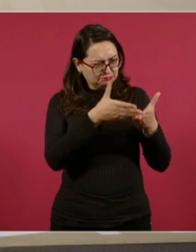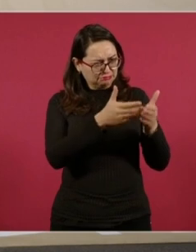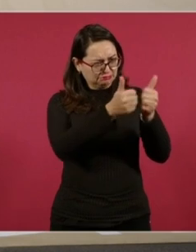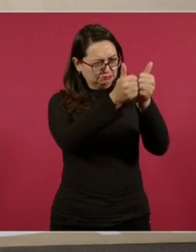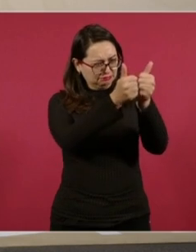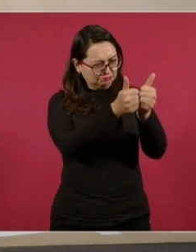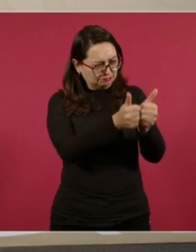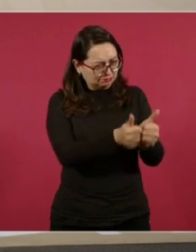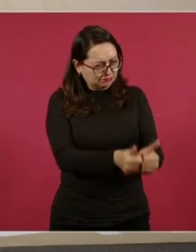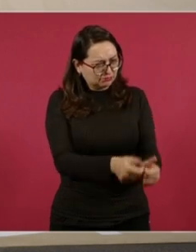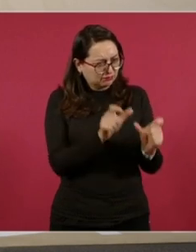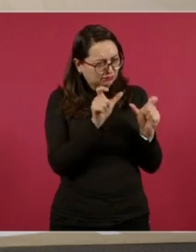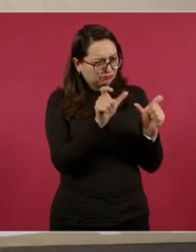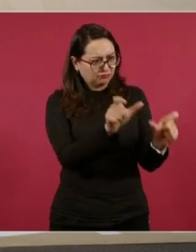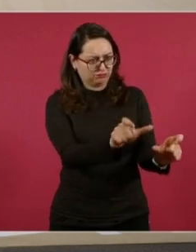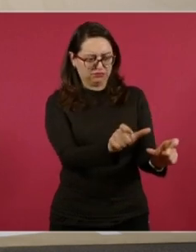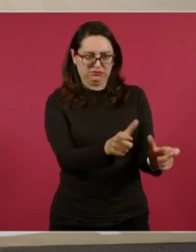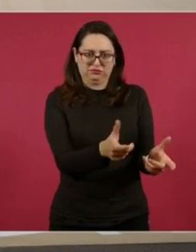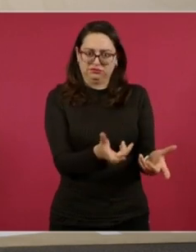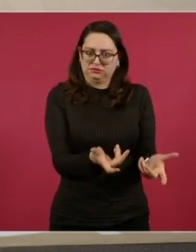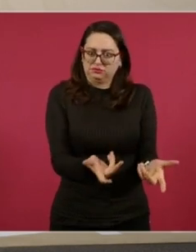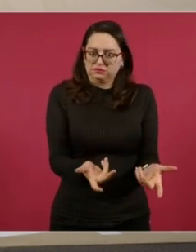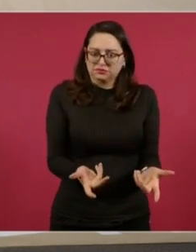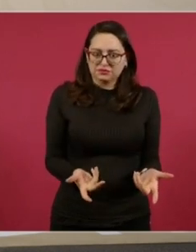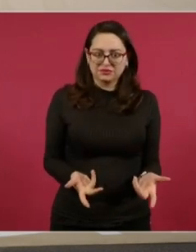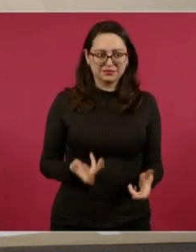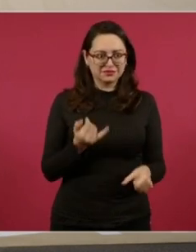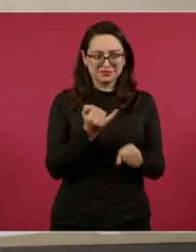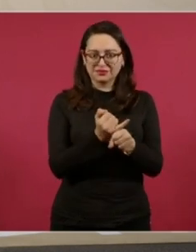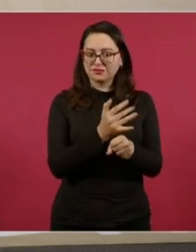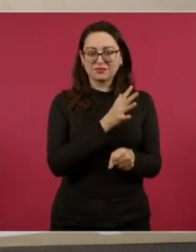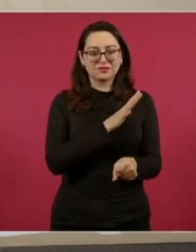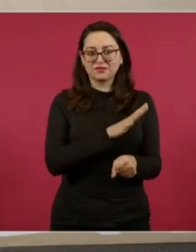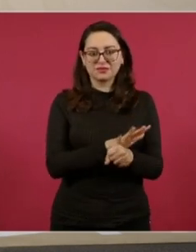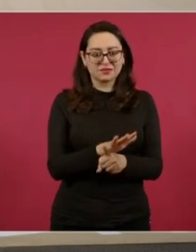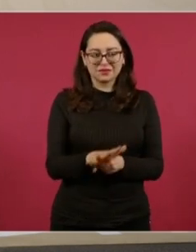en un crucero porque no los querían